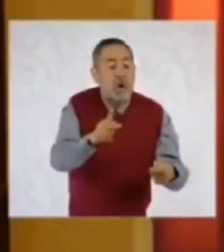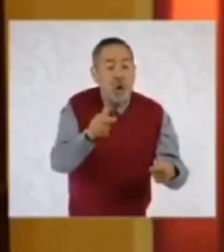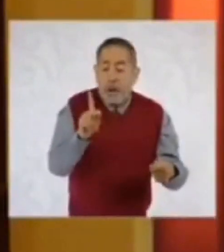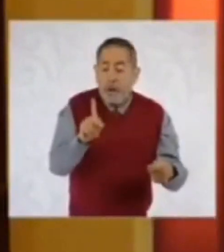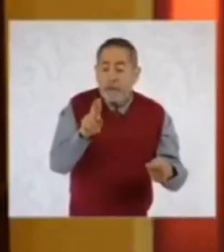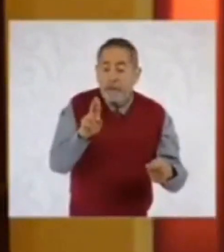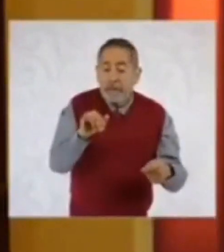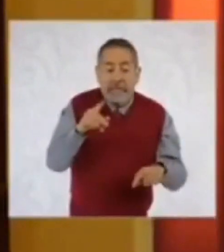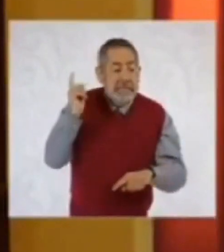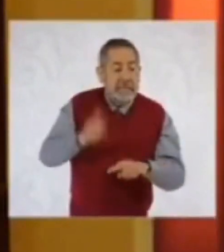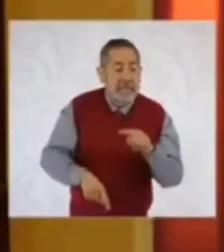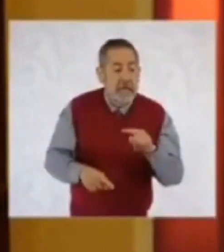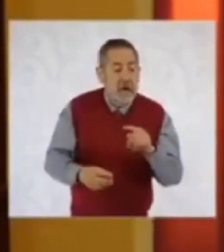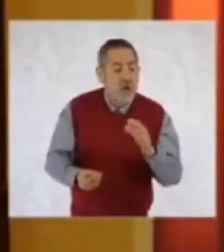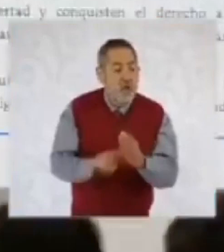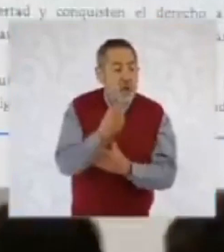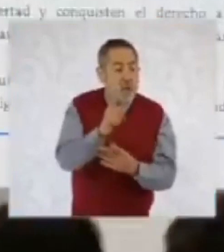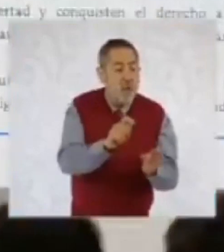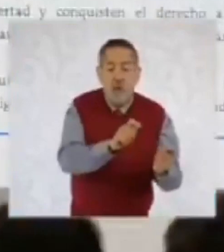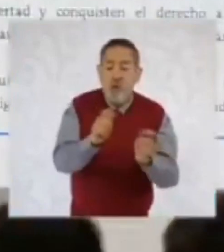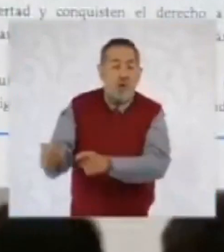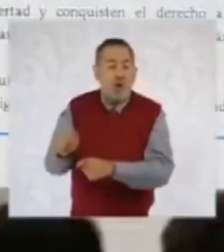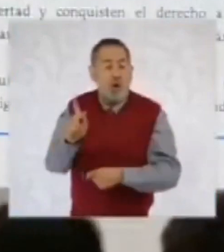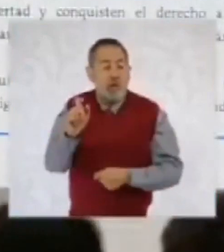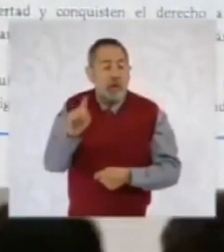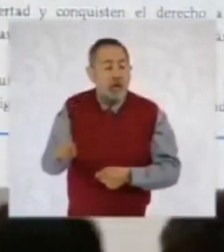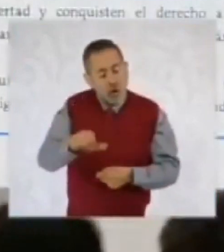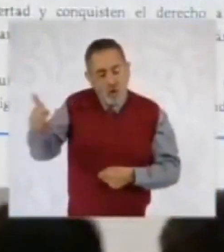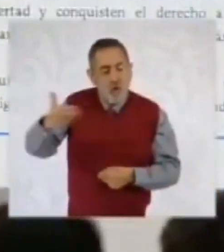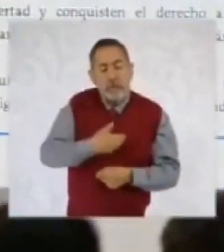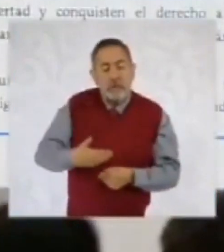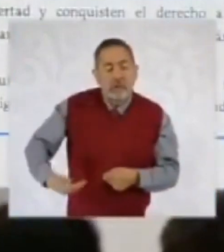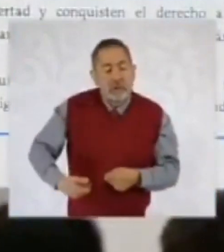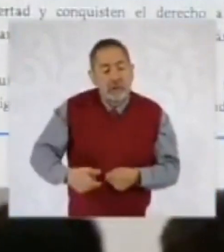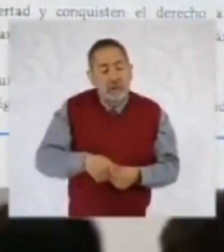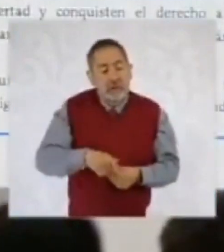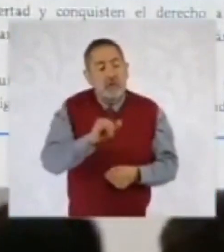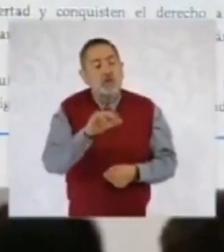del 94, el PRI entregara la presidencia.